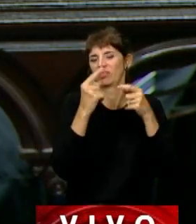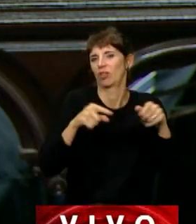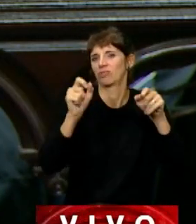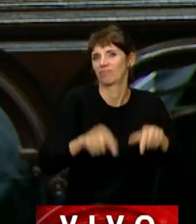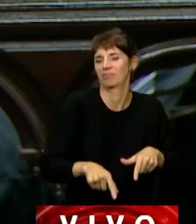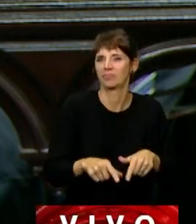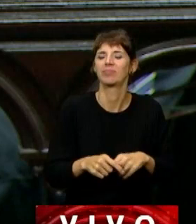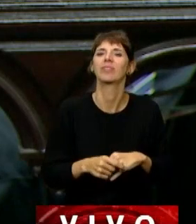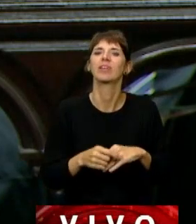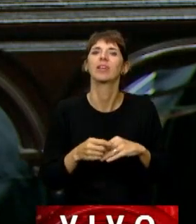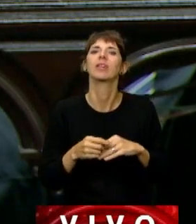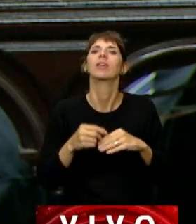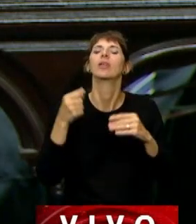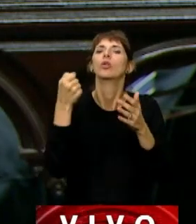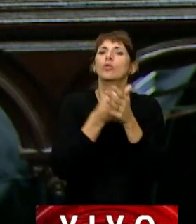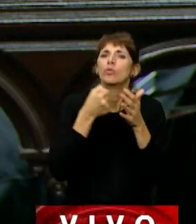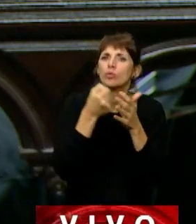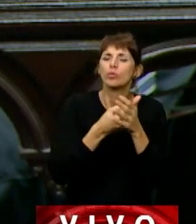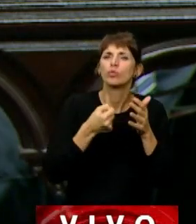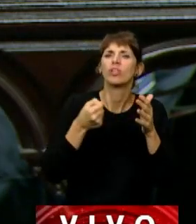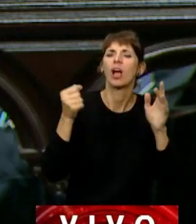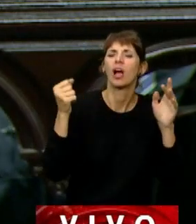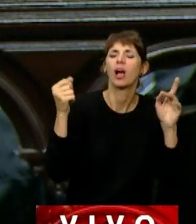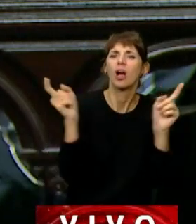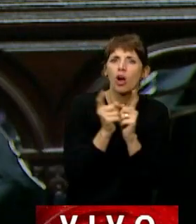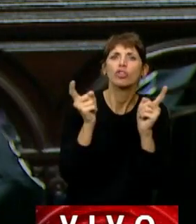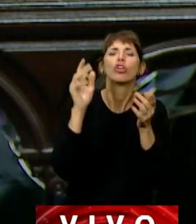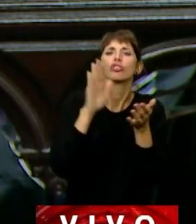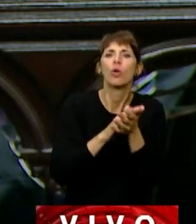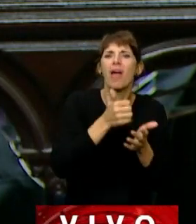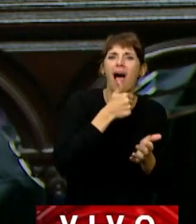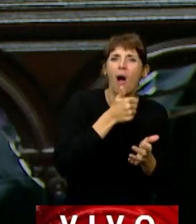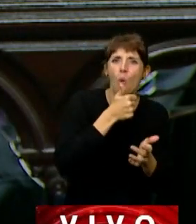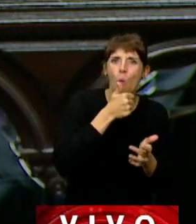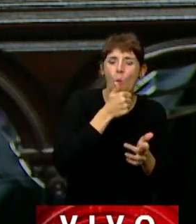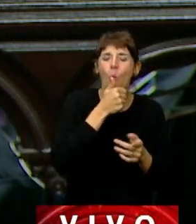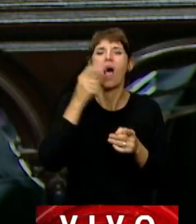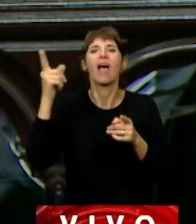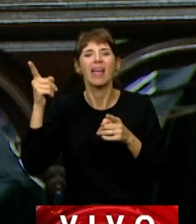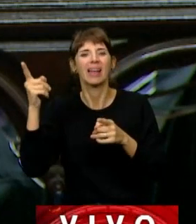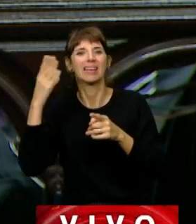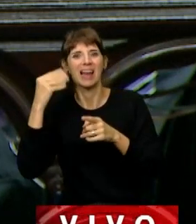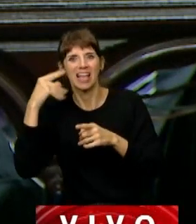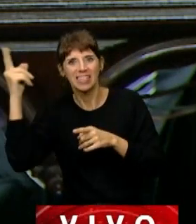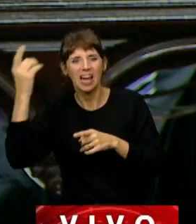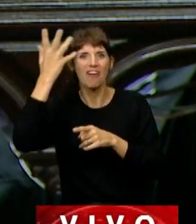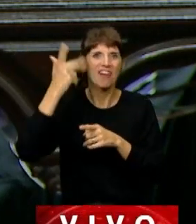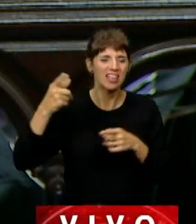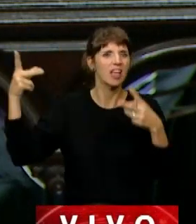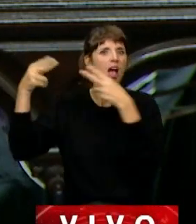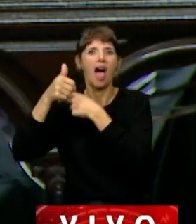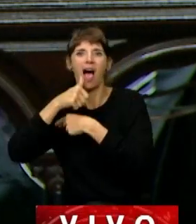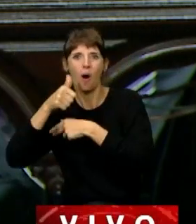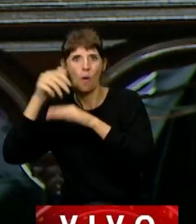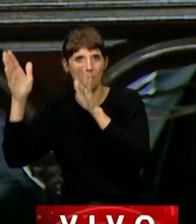Ducha breve y menos riesgo. El racionamiento de agua avanza en el Reino Unido y Francia. Alemania, advierten que millones de personas